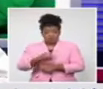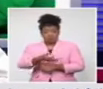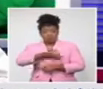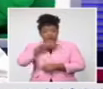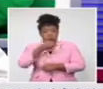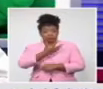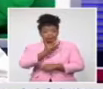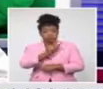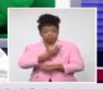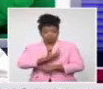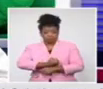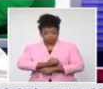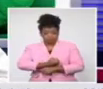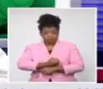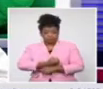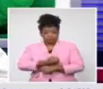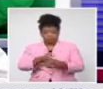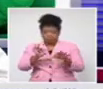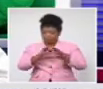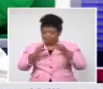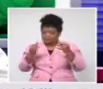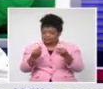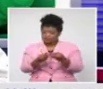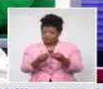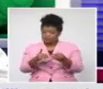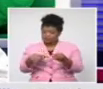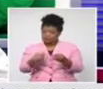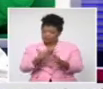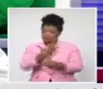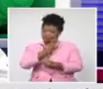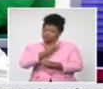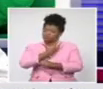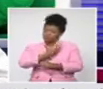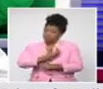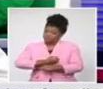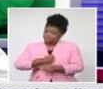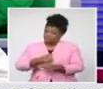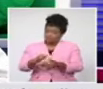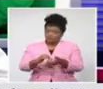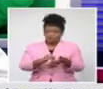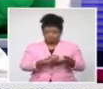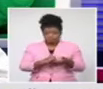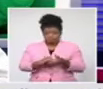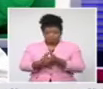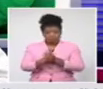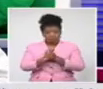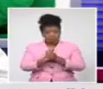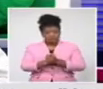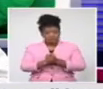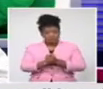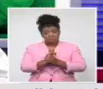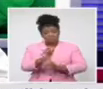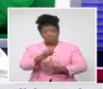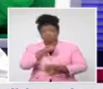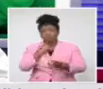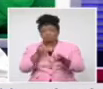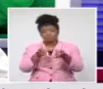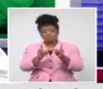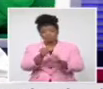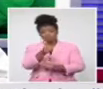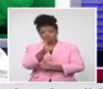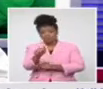lamentamos mucho y damos las condolencias a todos los familiares, a las amistades, por el fallecimiento de estos 10